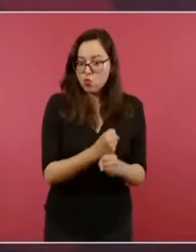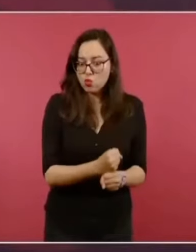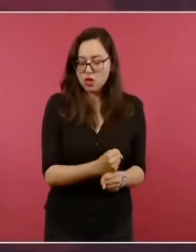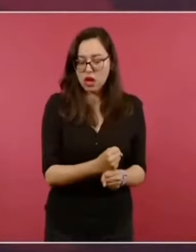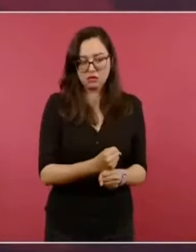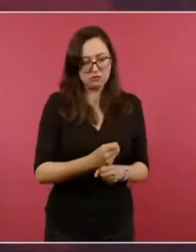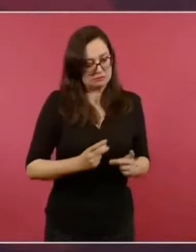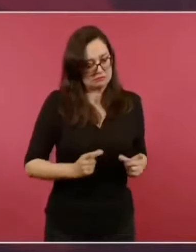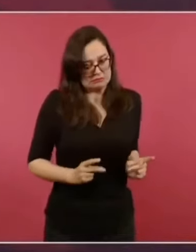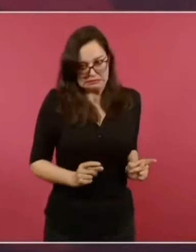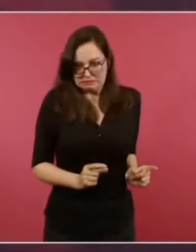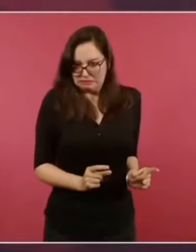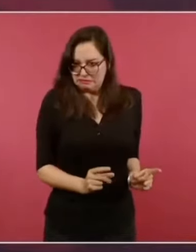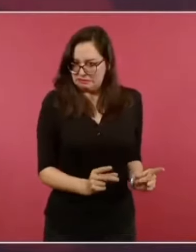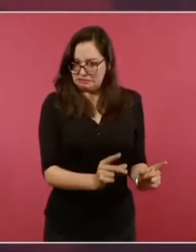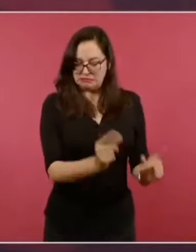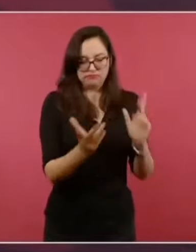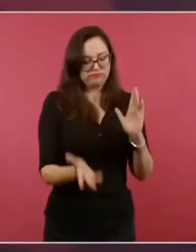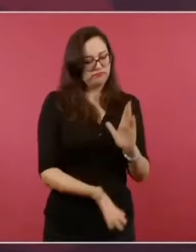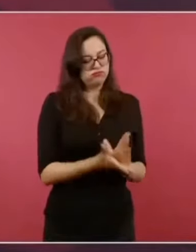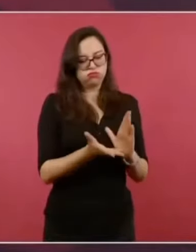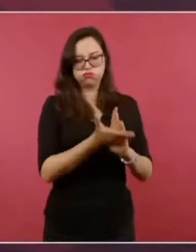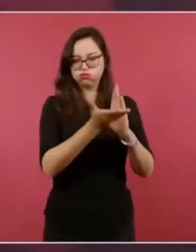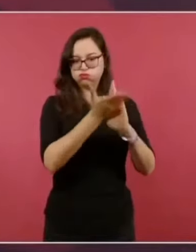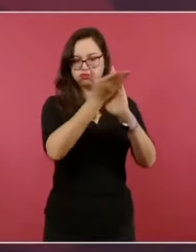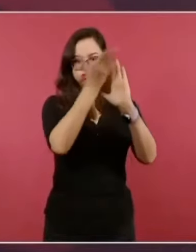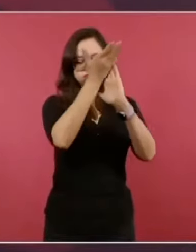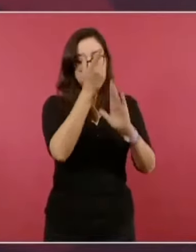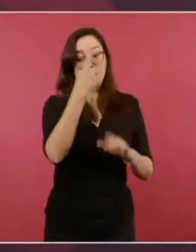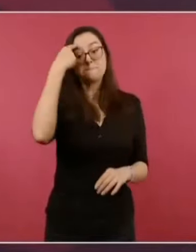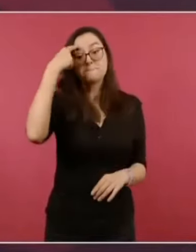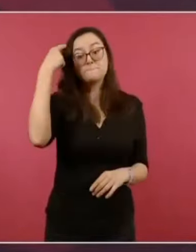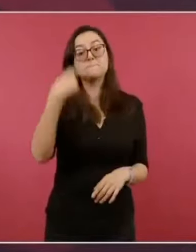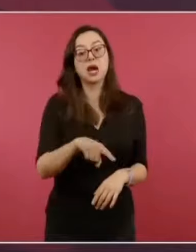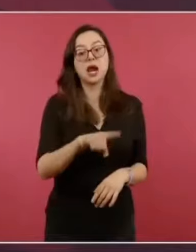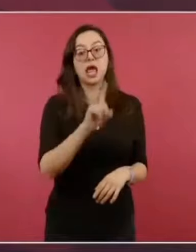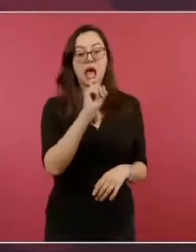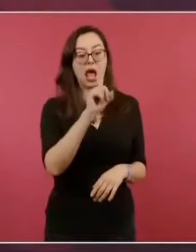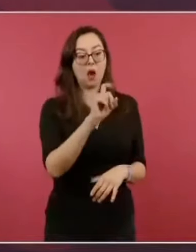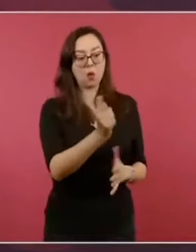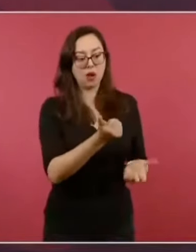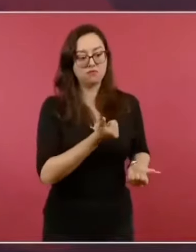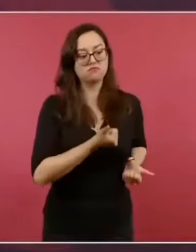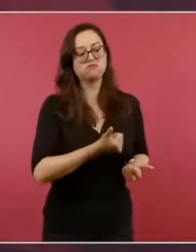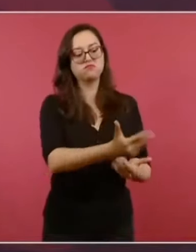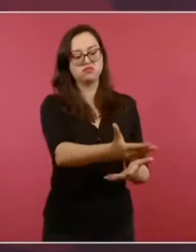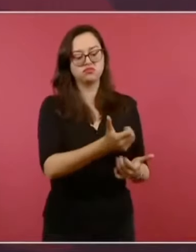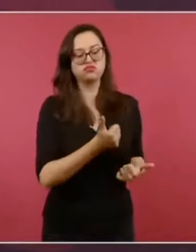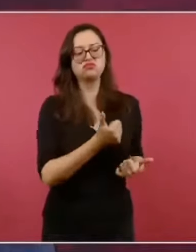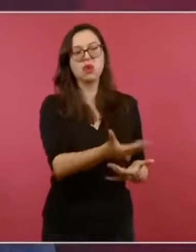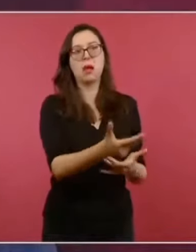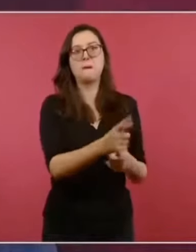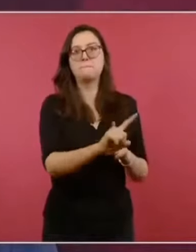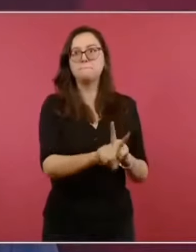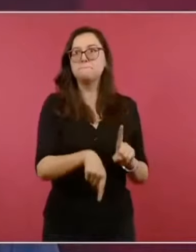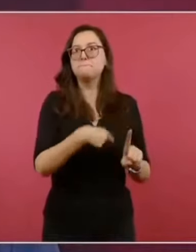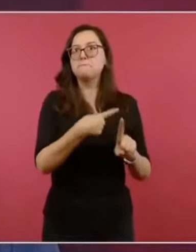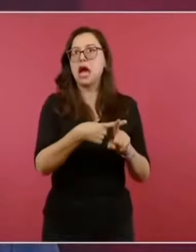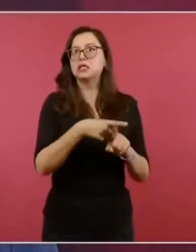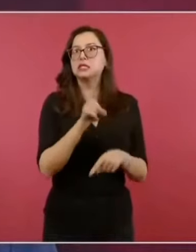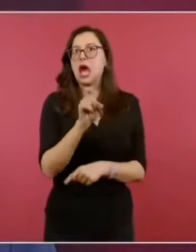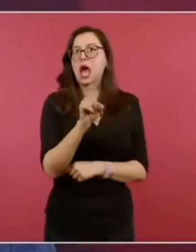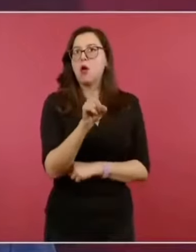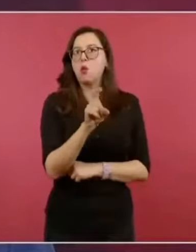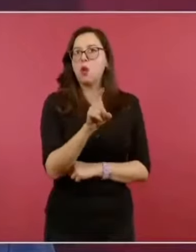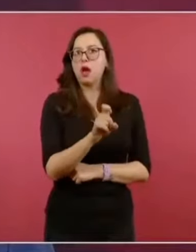año le dimos un abasto adicional de agua